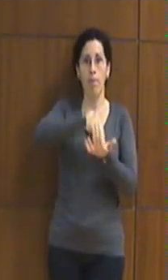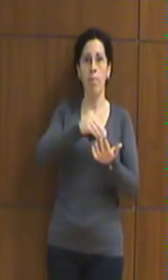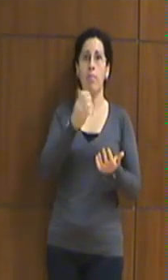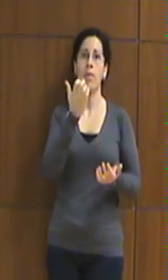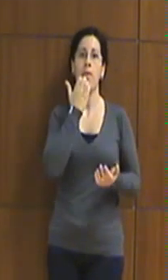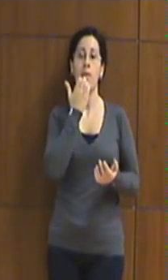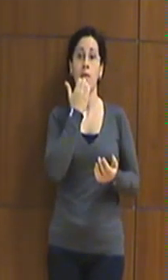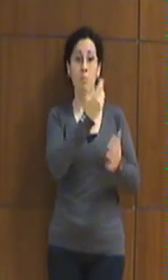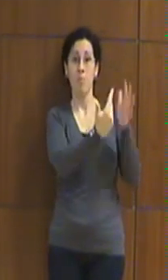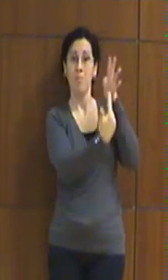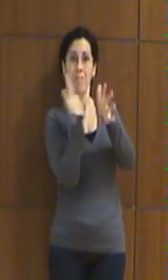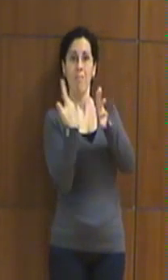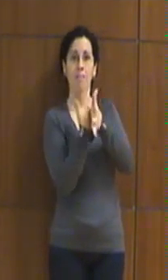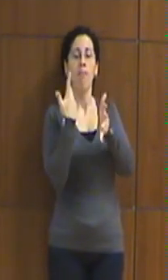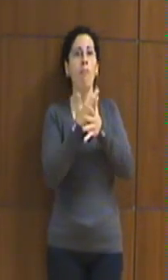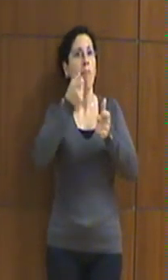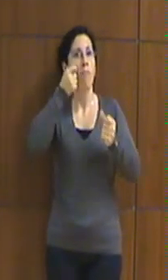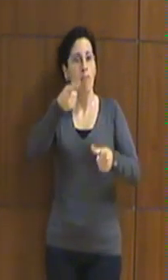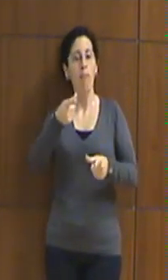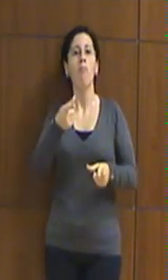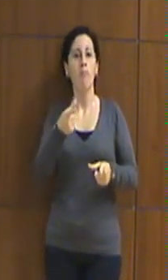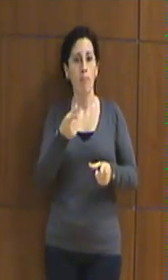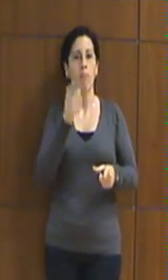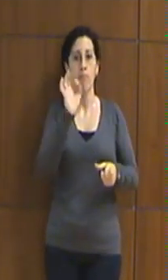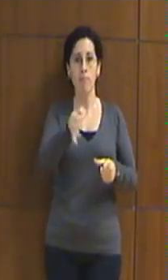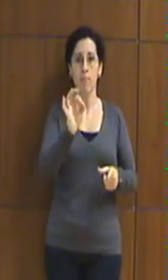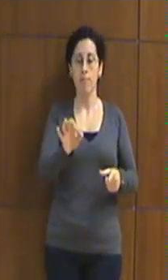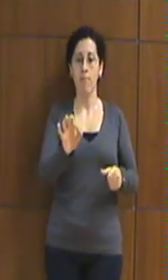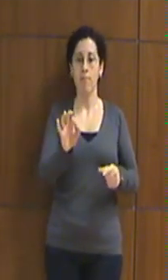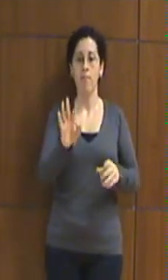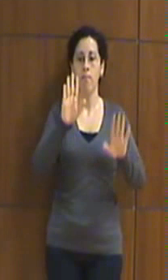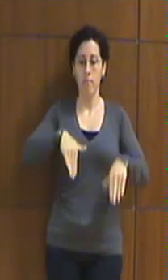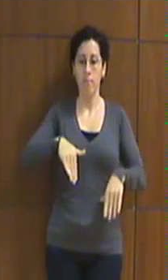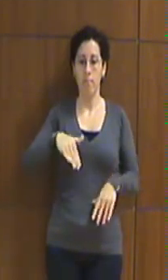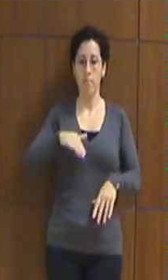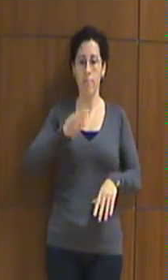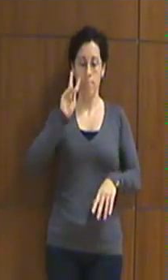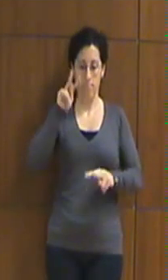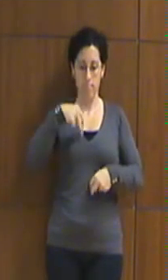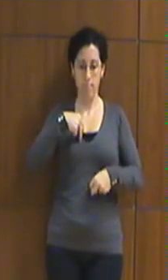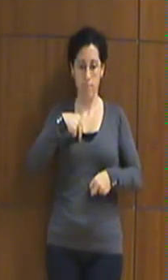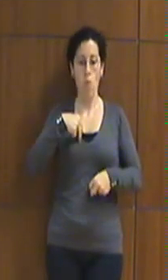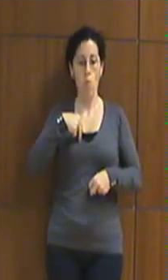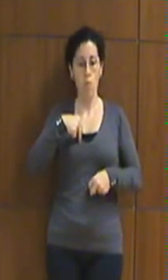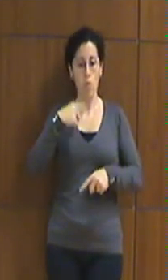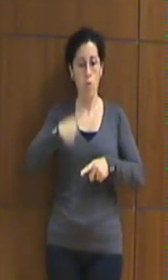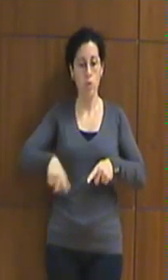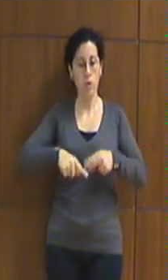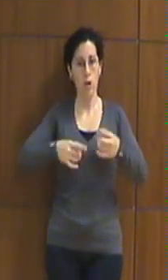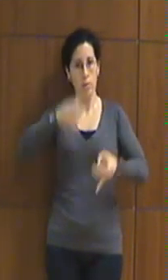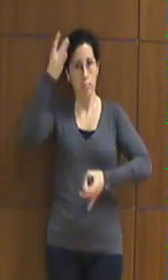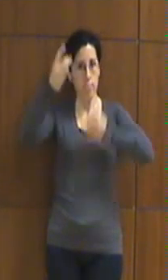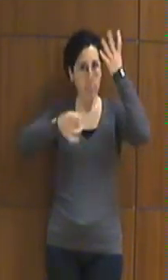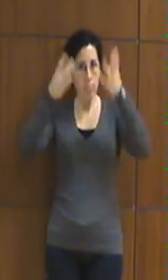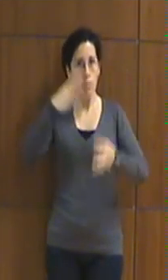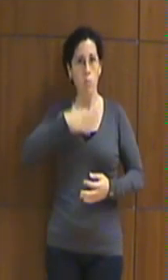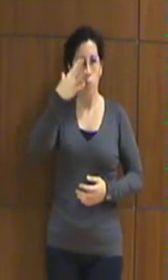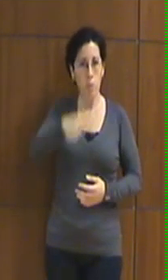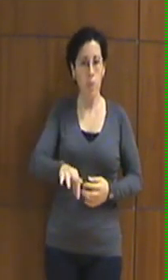contemplando un ejemplo en el cual efectivamente cuando de pronto a alguien con creatividad y con talento se le ocurre